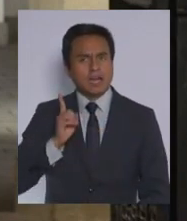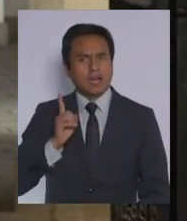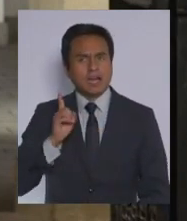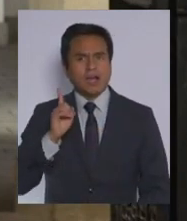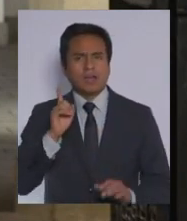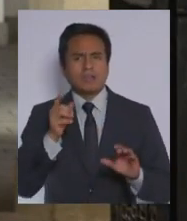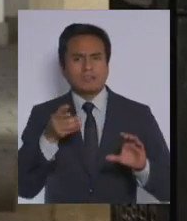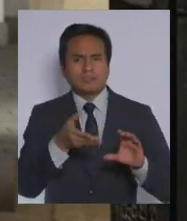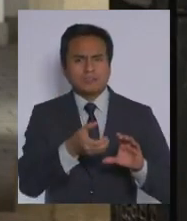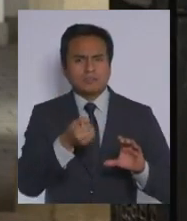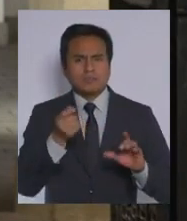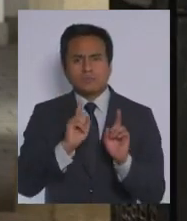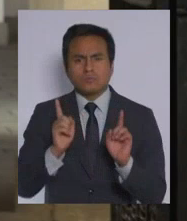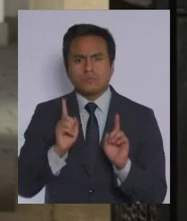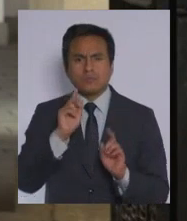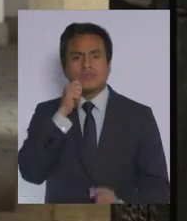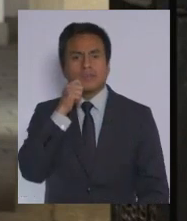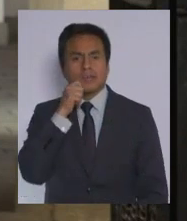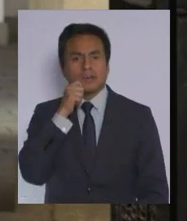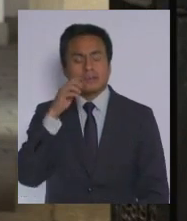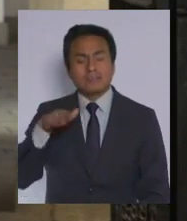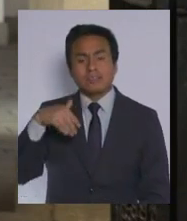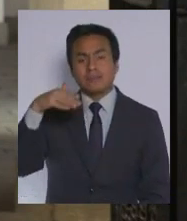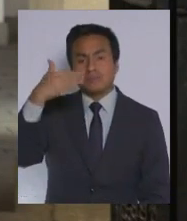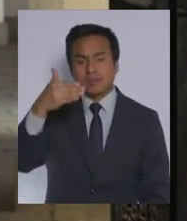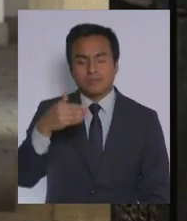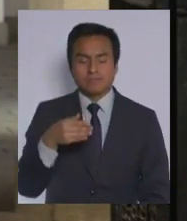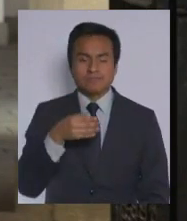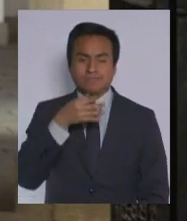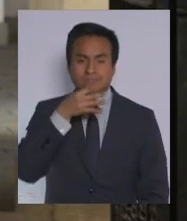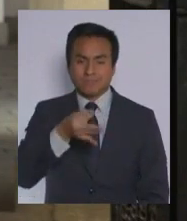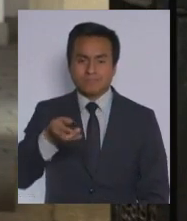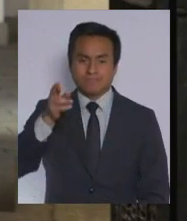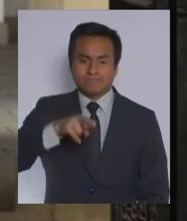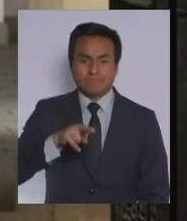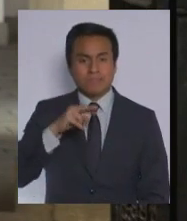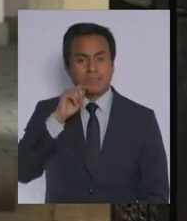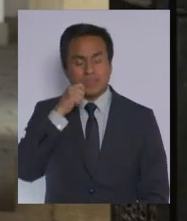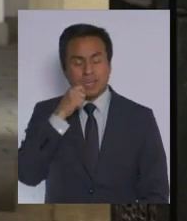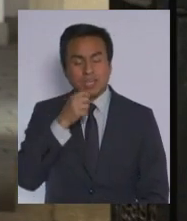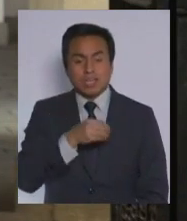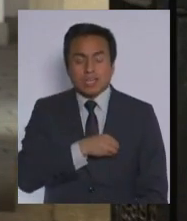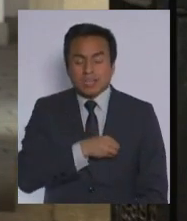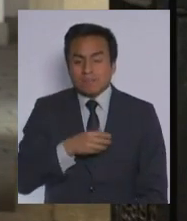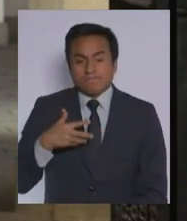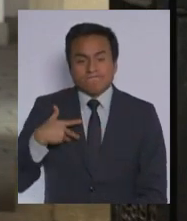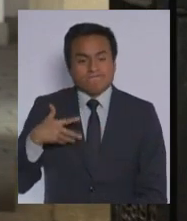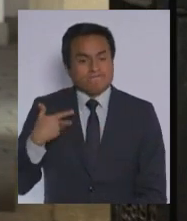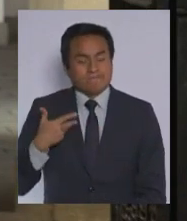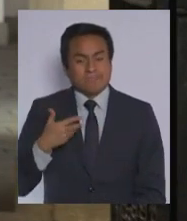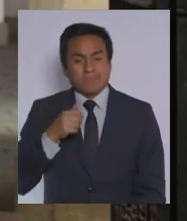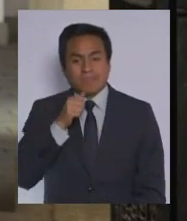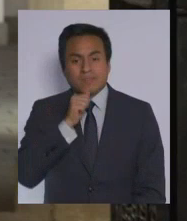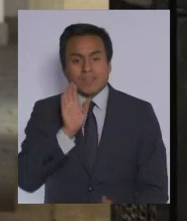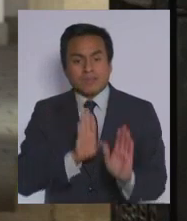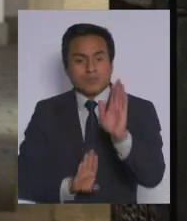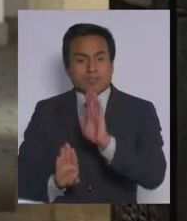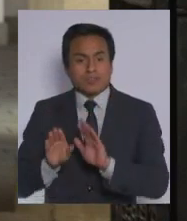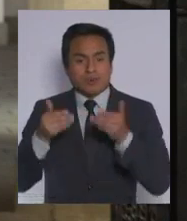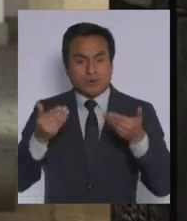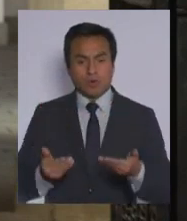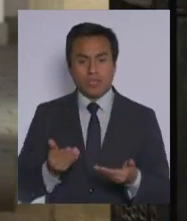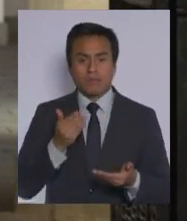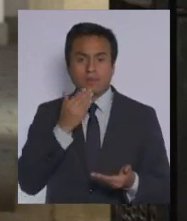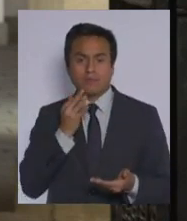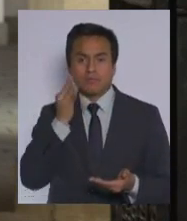tocar esos ahorros que finalmente insisto son lamentablemente falta de protección para hoy y